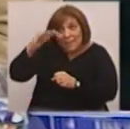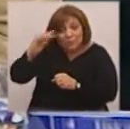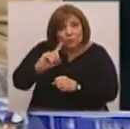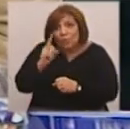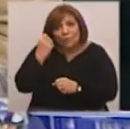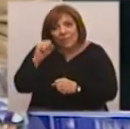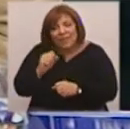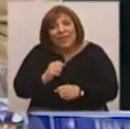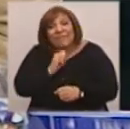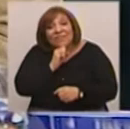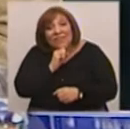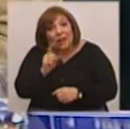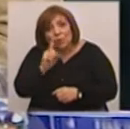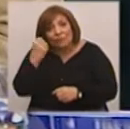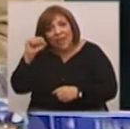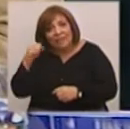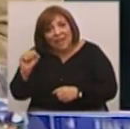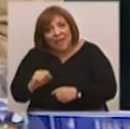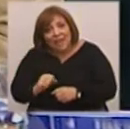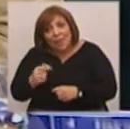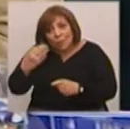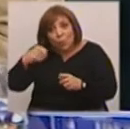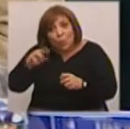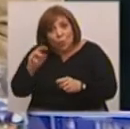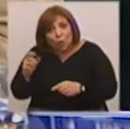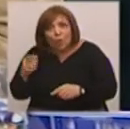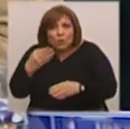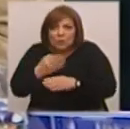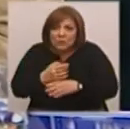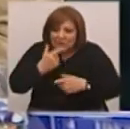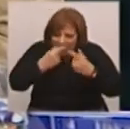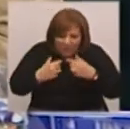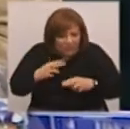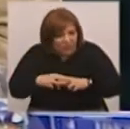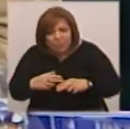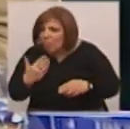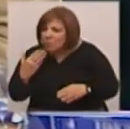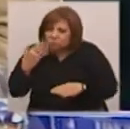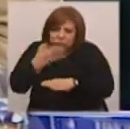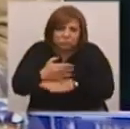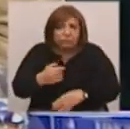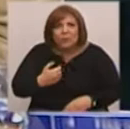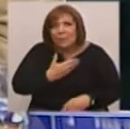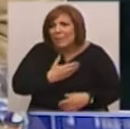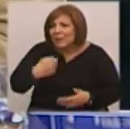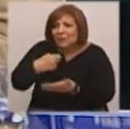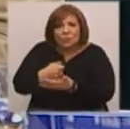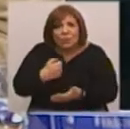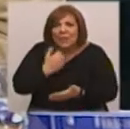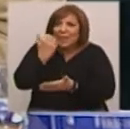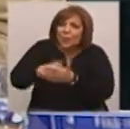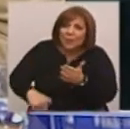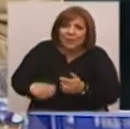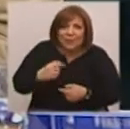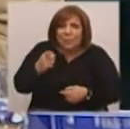veterano no falta. Claro. Y como decía muy bien Munro, van hechos pedazos a trabajar de repente. Y no se lo paga el patrón, no le descuenta un día que falte porque